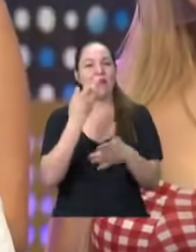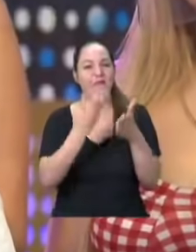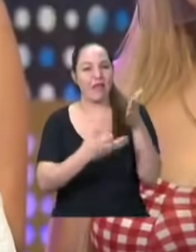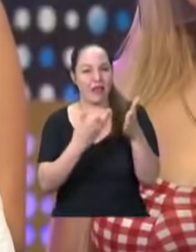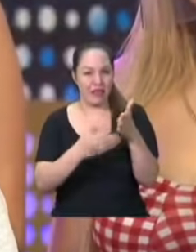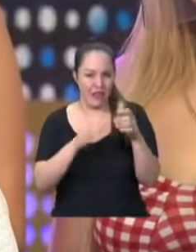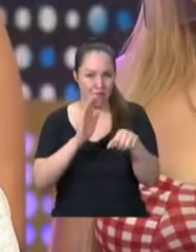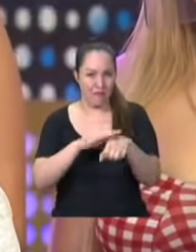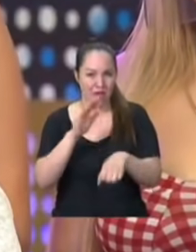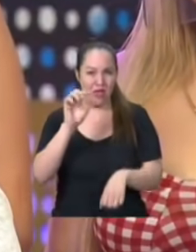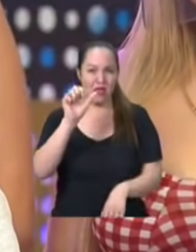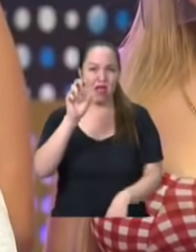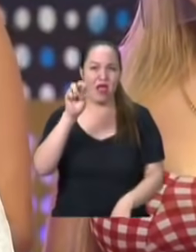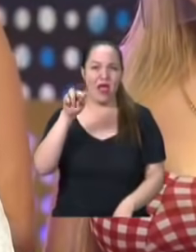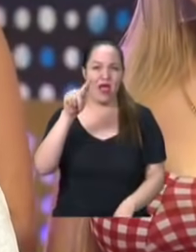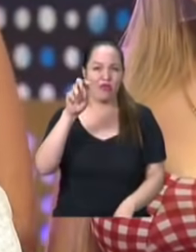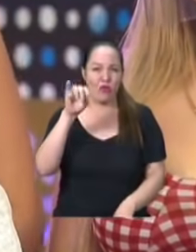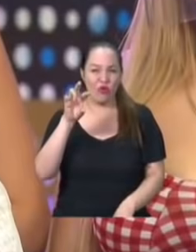Quería cuadro, Antonio.